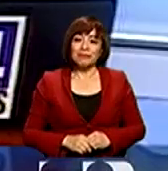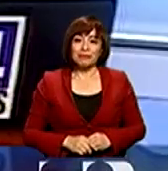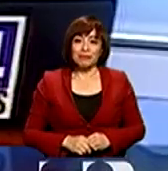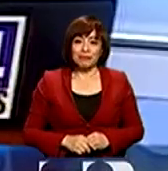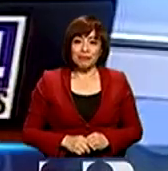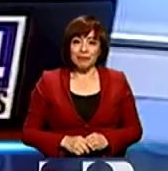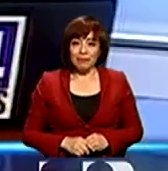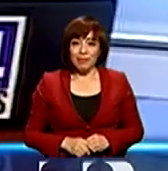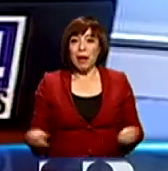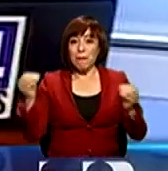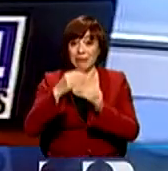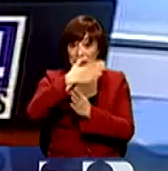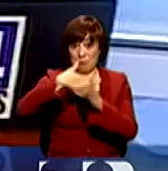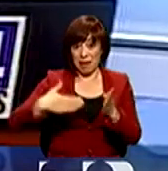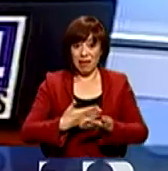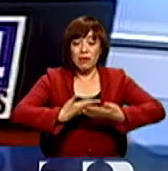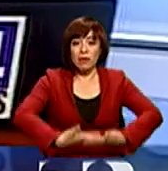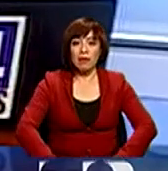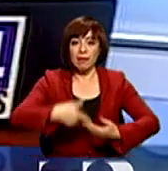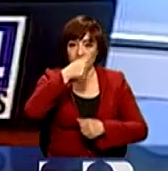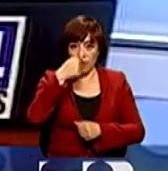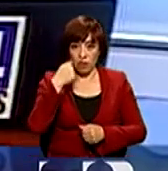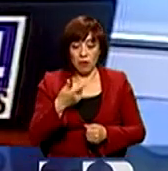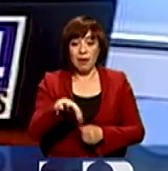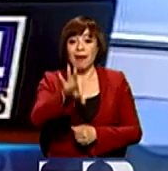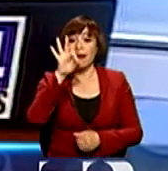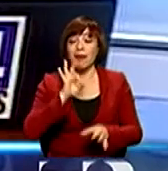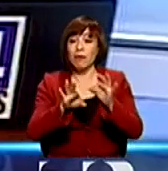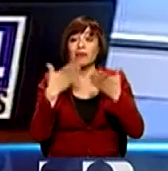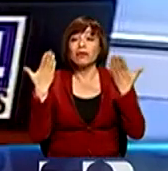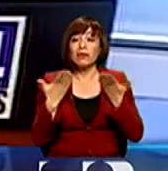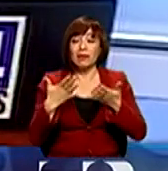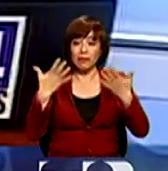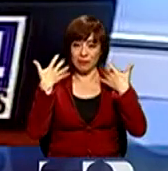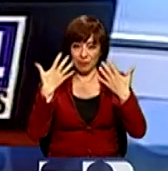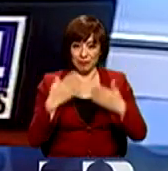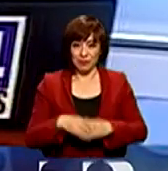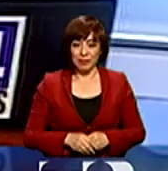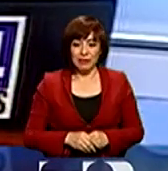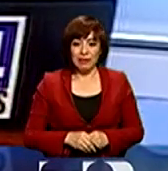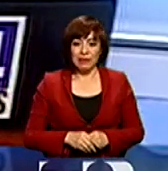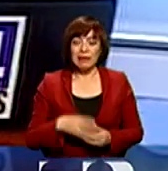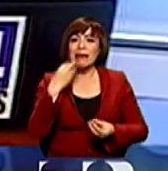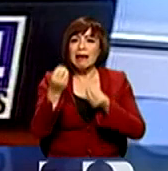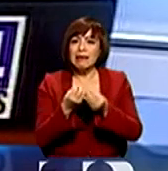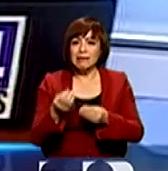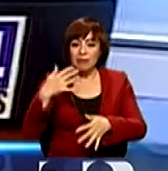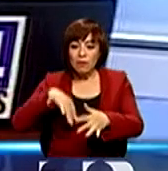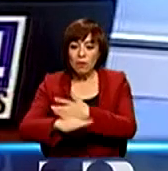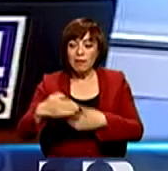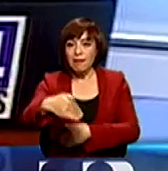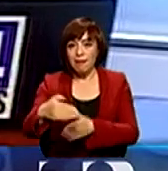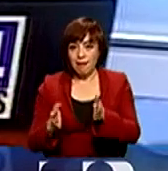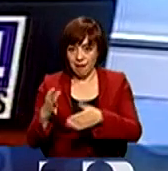Más de 1,5 tonelada de droga fue incautada por antinarcóticos en el puerto de Guayaquil. El cargamento estaba en cajas de banano